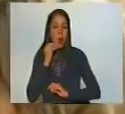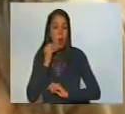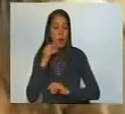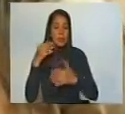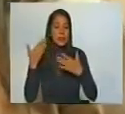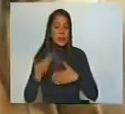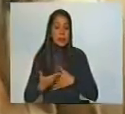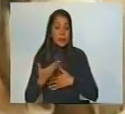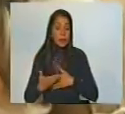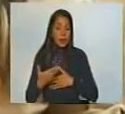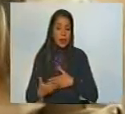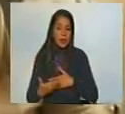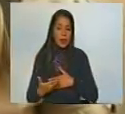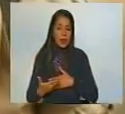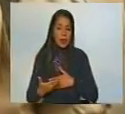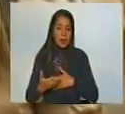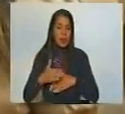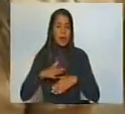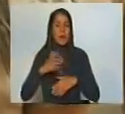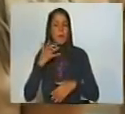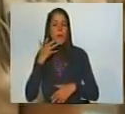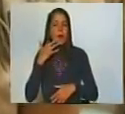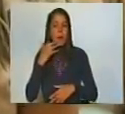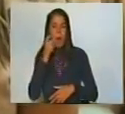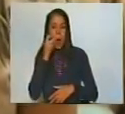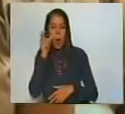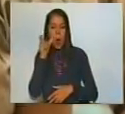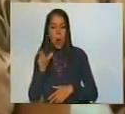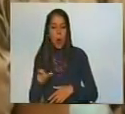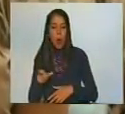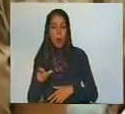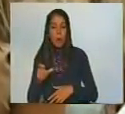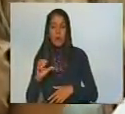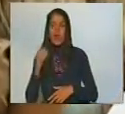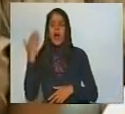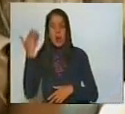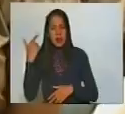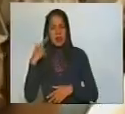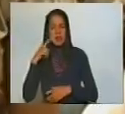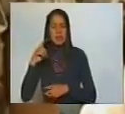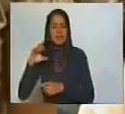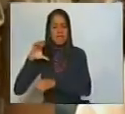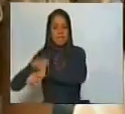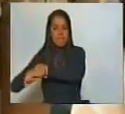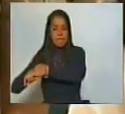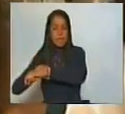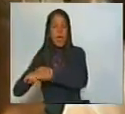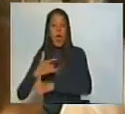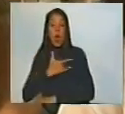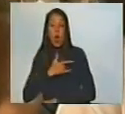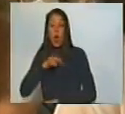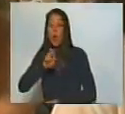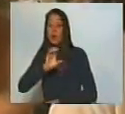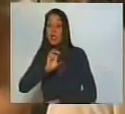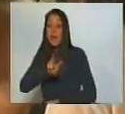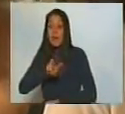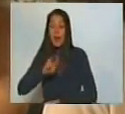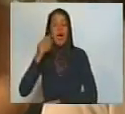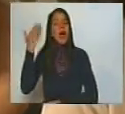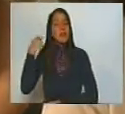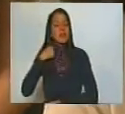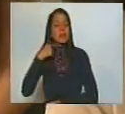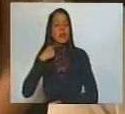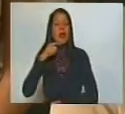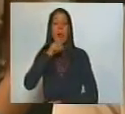Por ejemplo, no está aquí el chino Valera Mora, que fue de los presos en la Universidad Central de Venezuela el 21